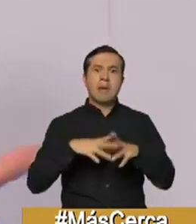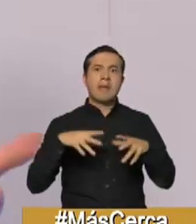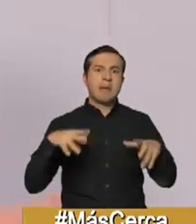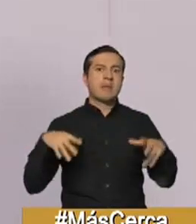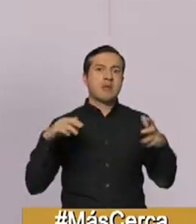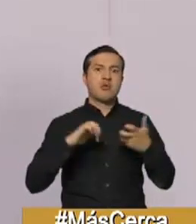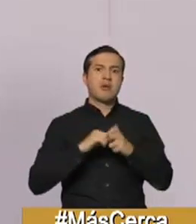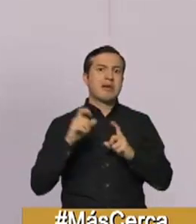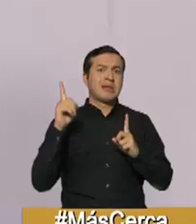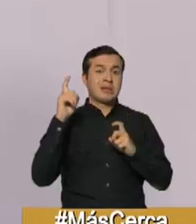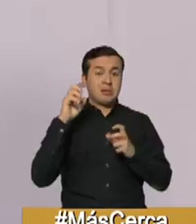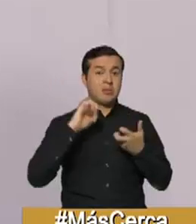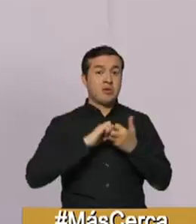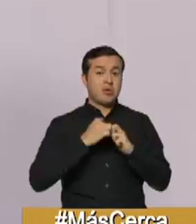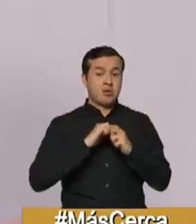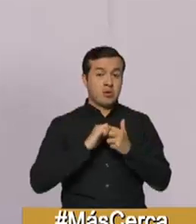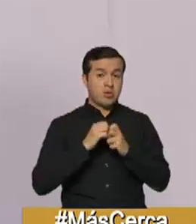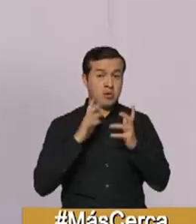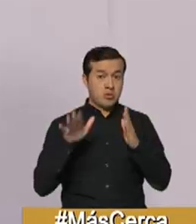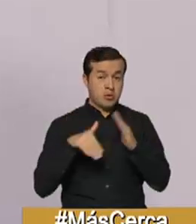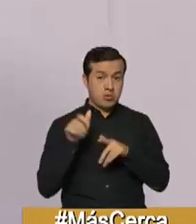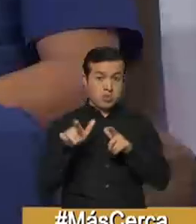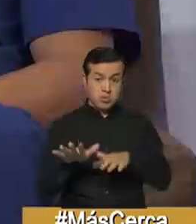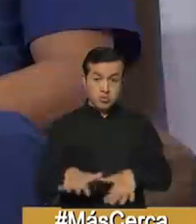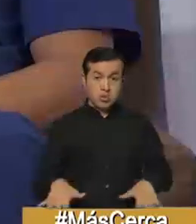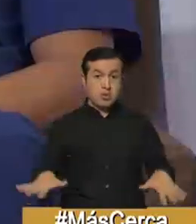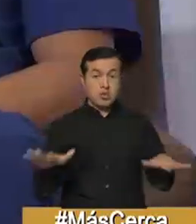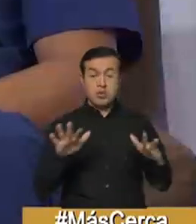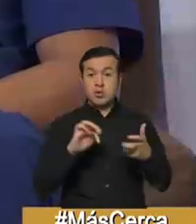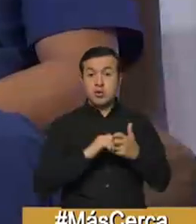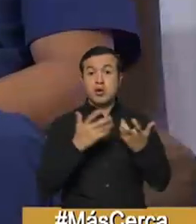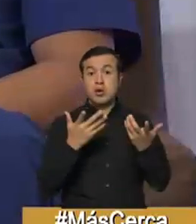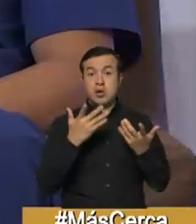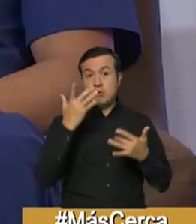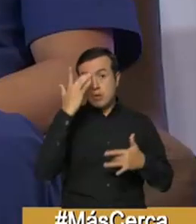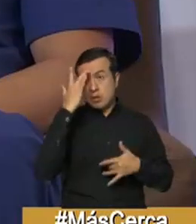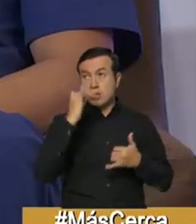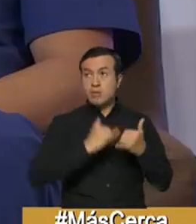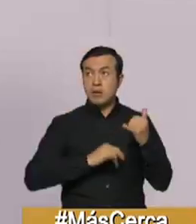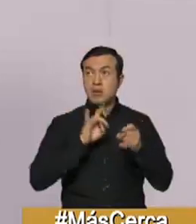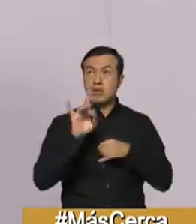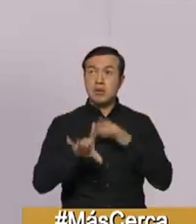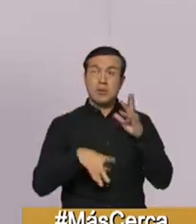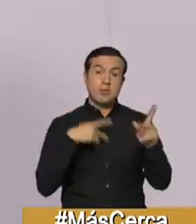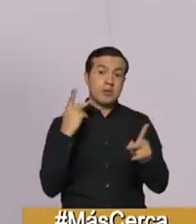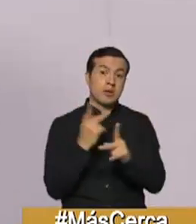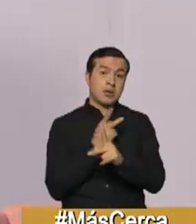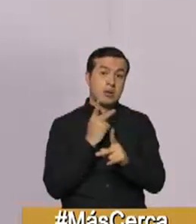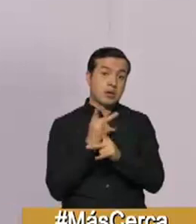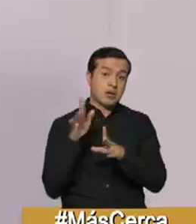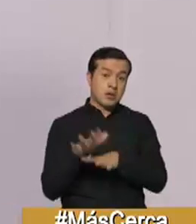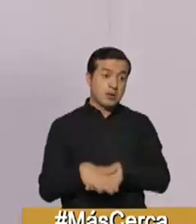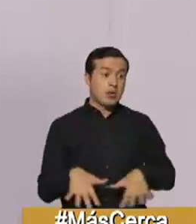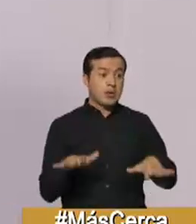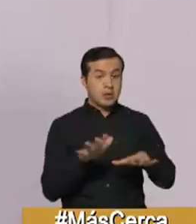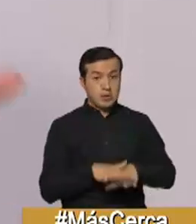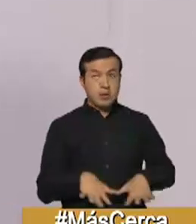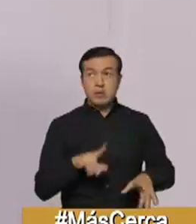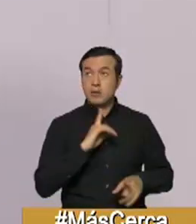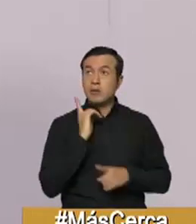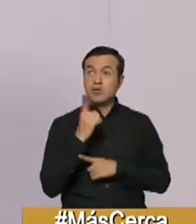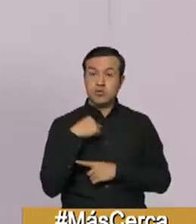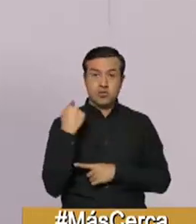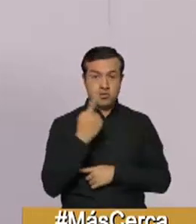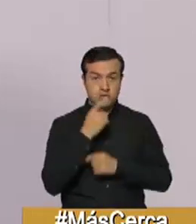problema de salud para toda la gente que está ahí por la transmisión de enfermedades y el peligro que resulta para nuestros niños. Nosotros